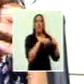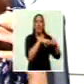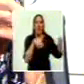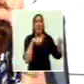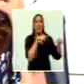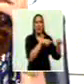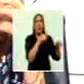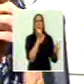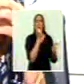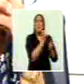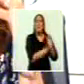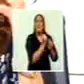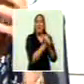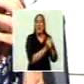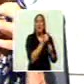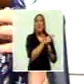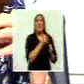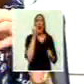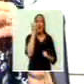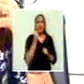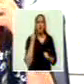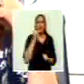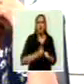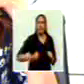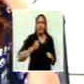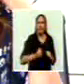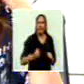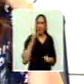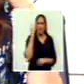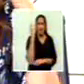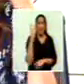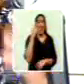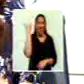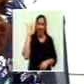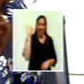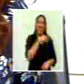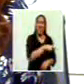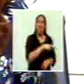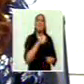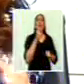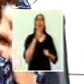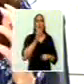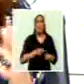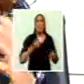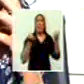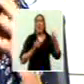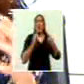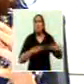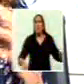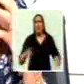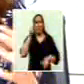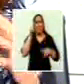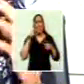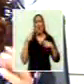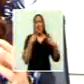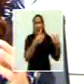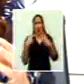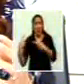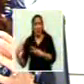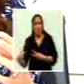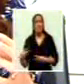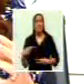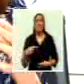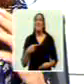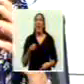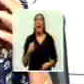Materfer, donde se producían las locomotoras, donde se producían el transporte de pasajeros, y lo vamos a volver a hacer argentinos.